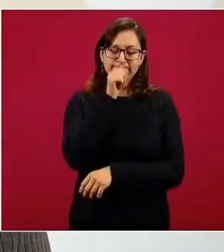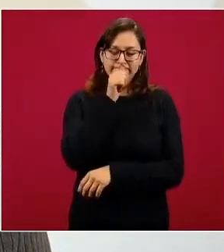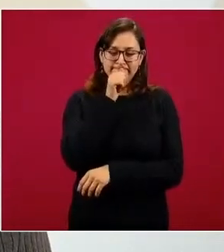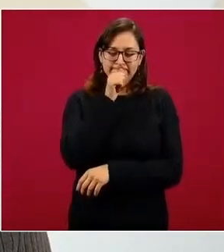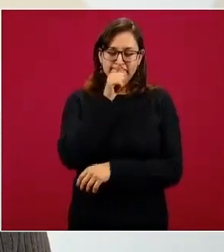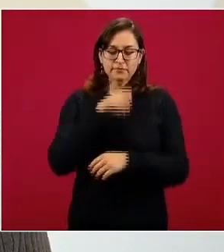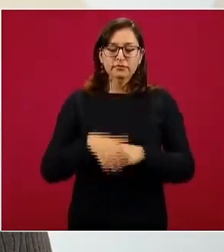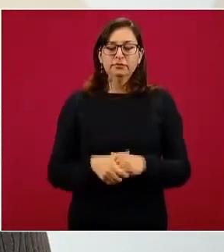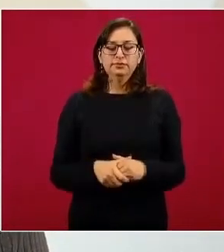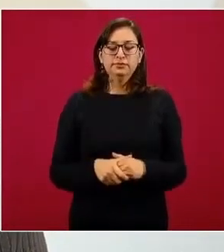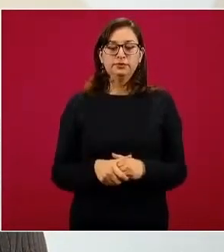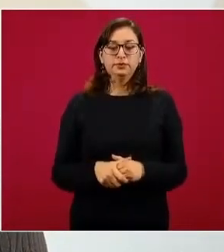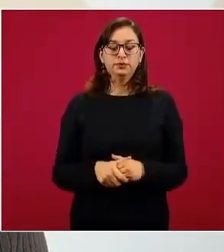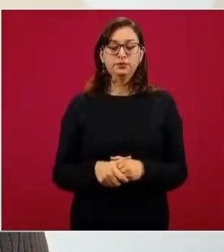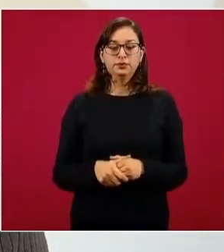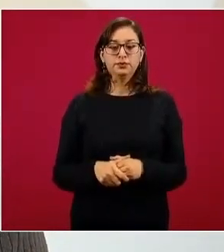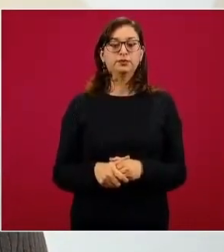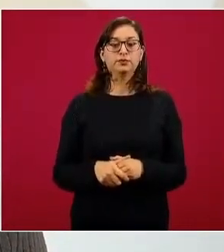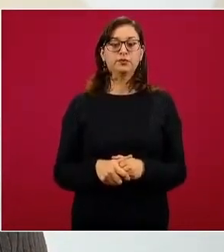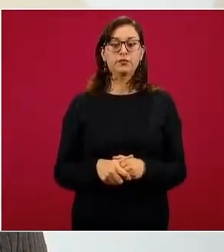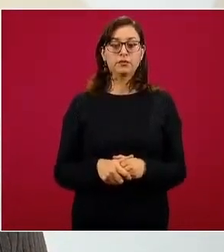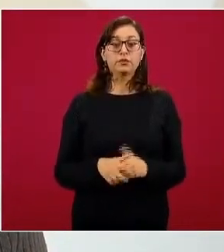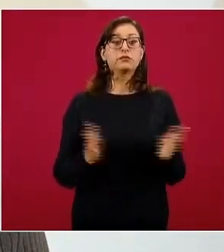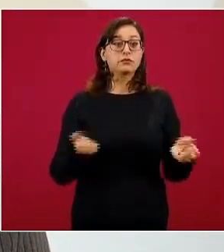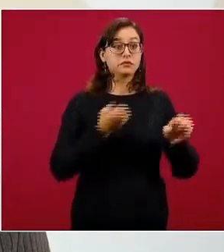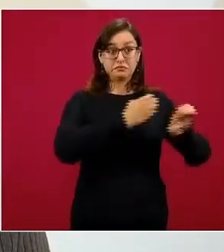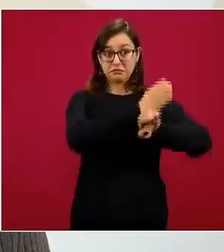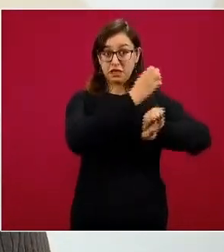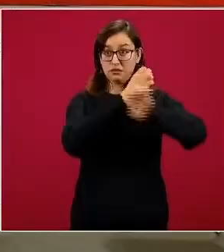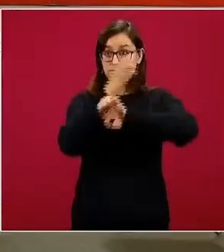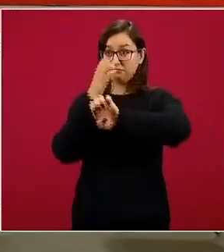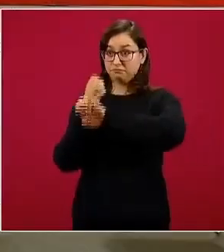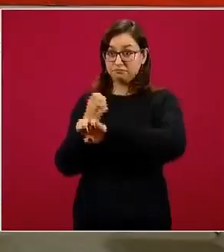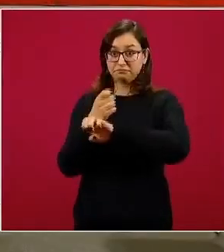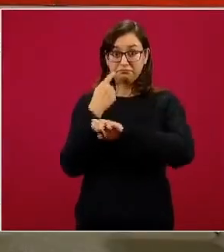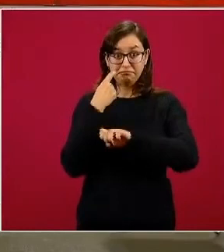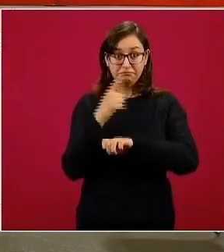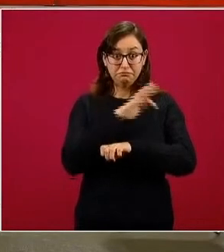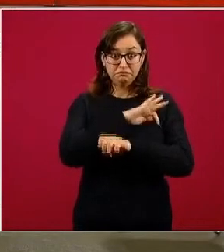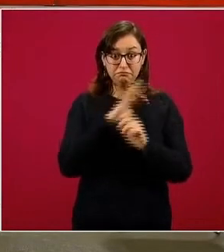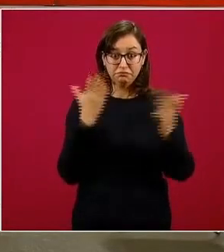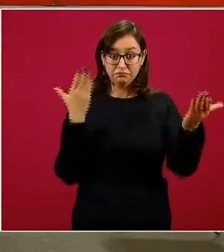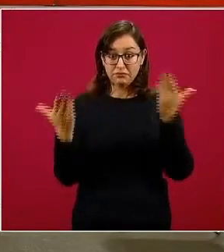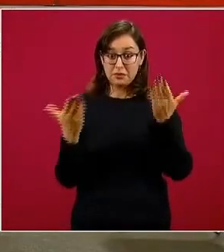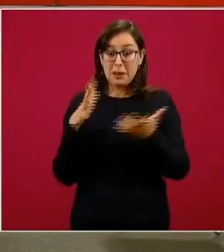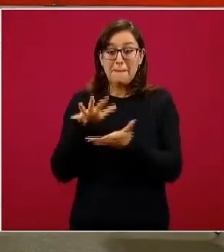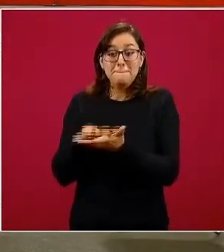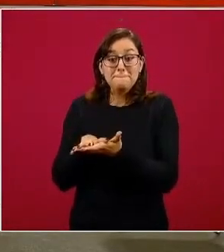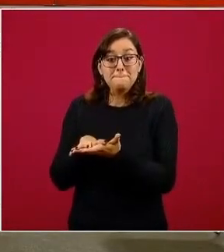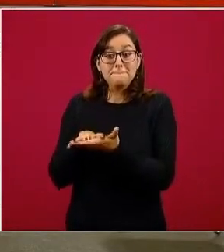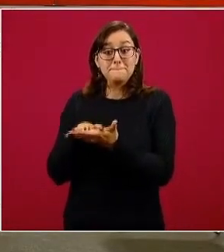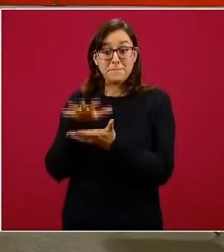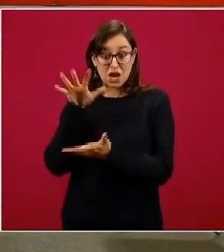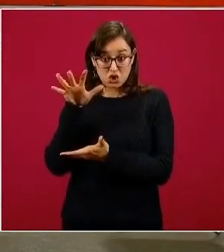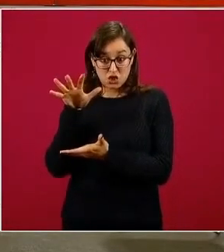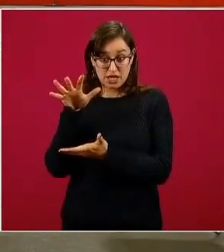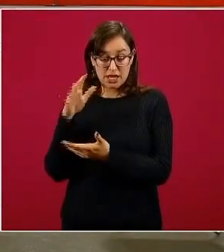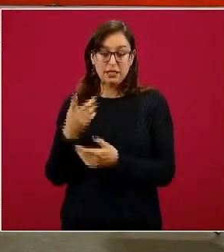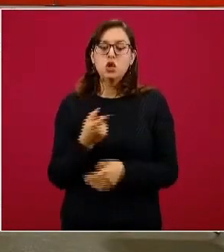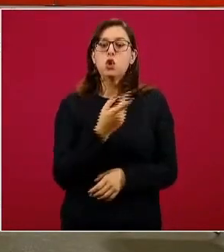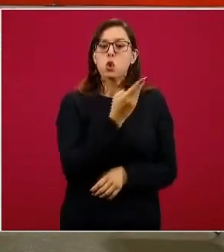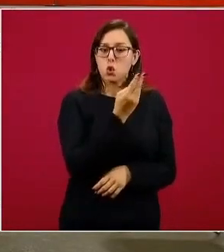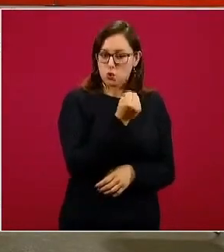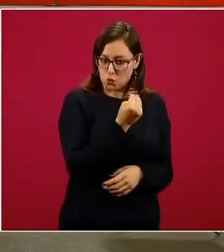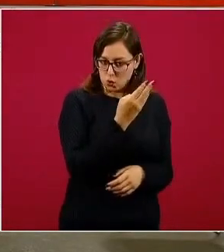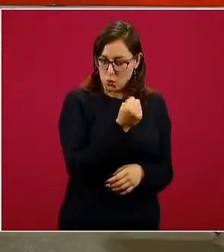el mismo número de entidades nos dice que la gran mayoría de las entidades, si restamos lógicamente las 9 que